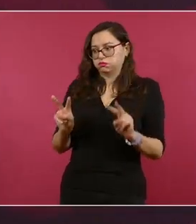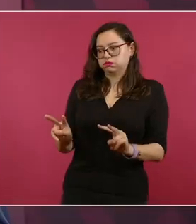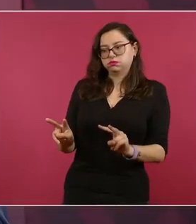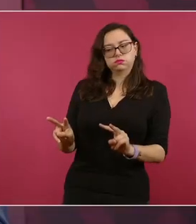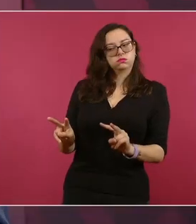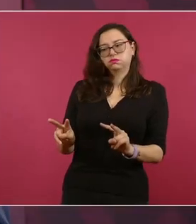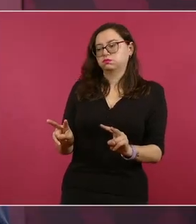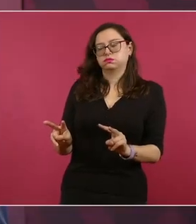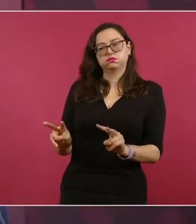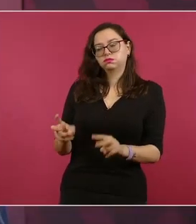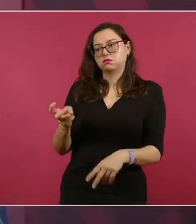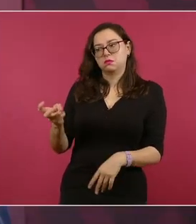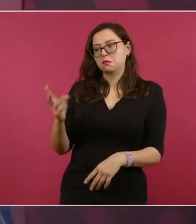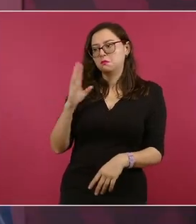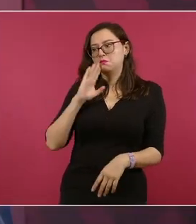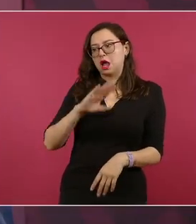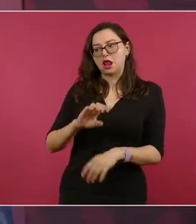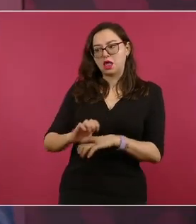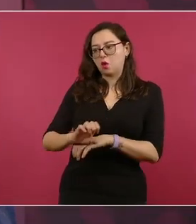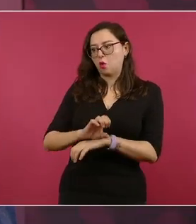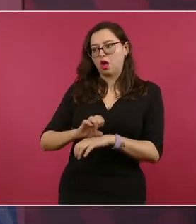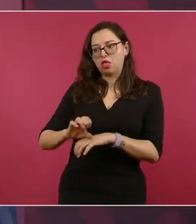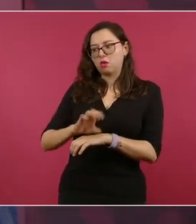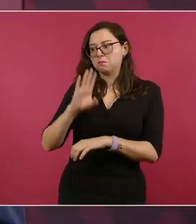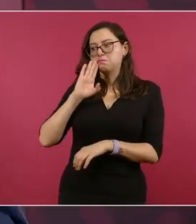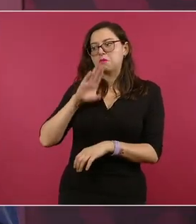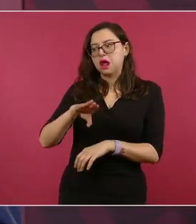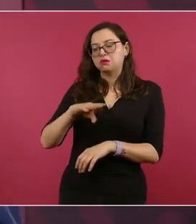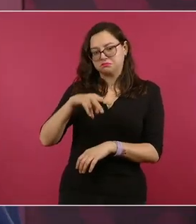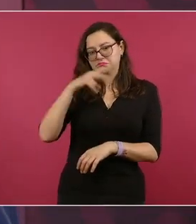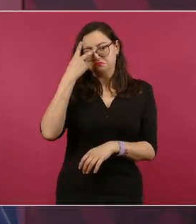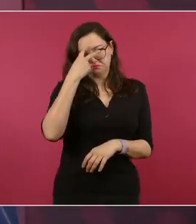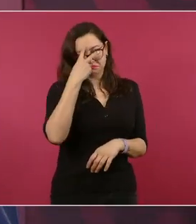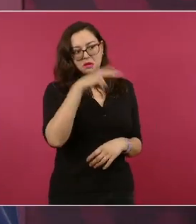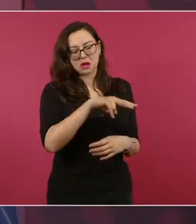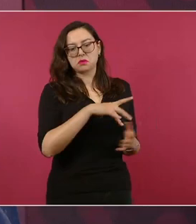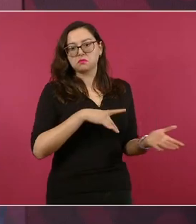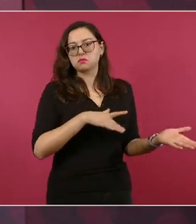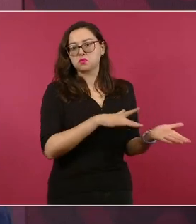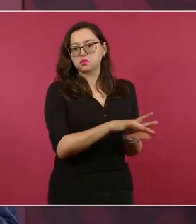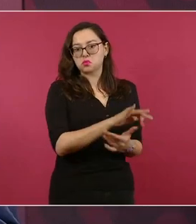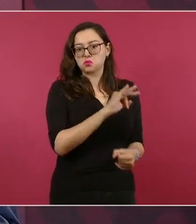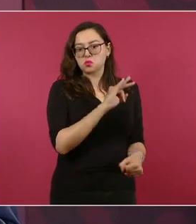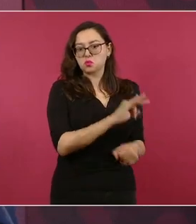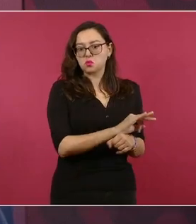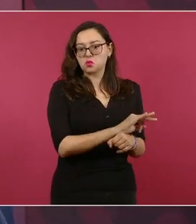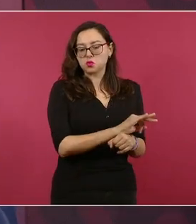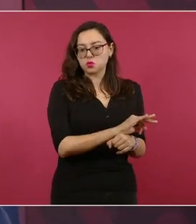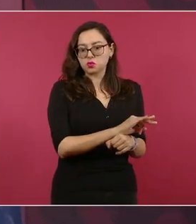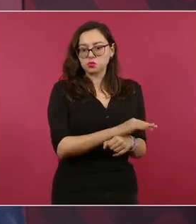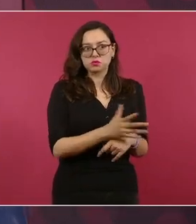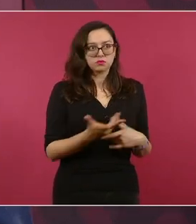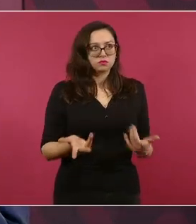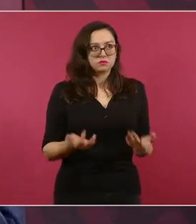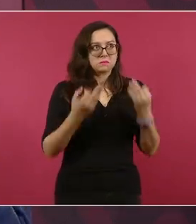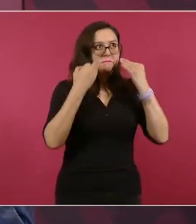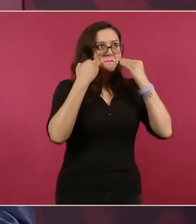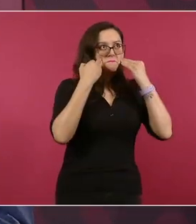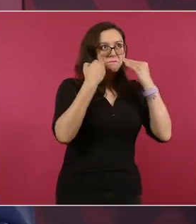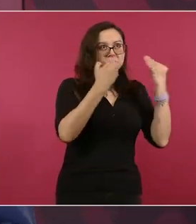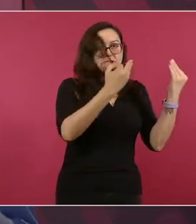están apoyando a México, y es también el momento para